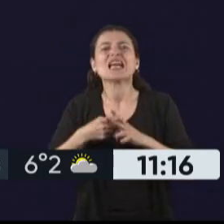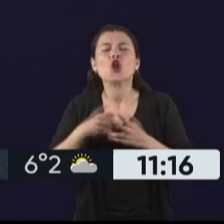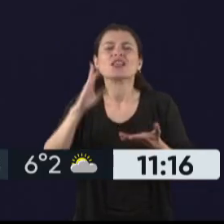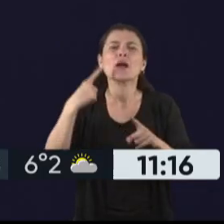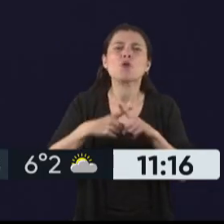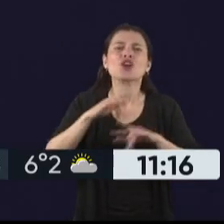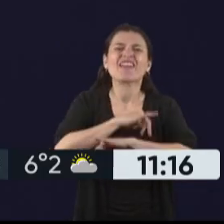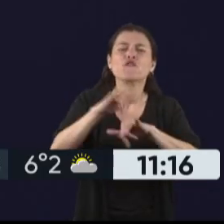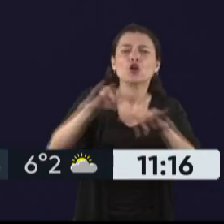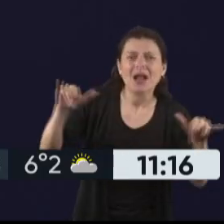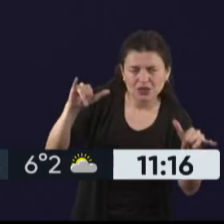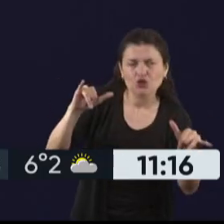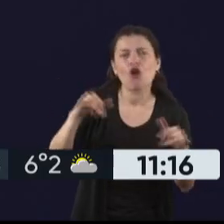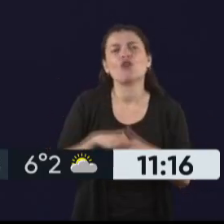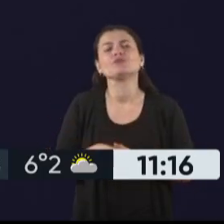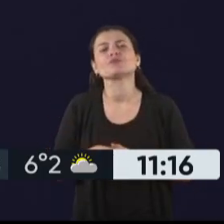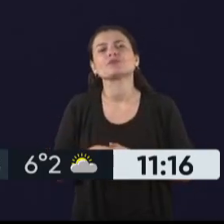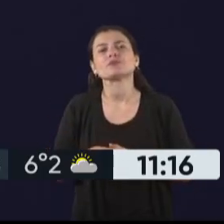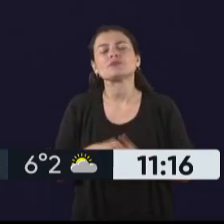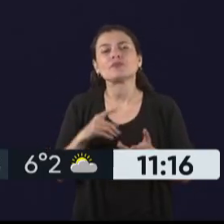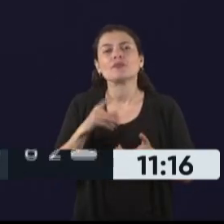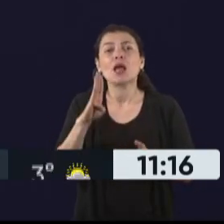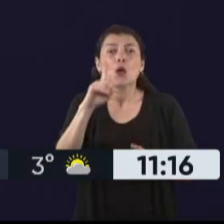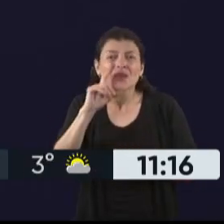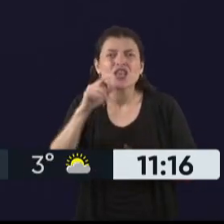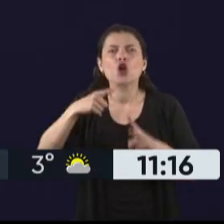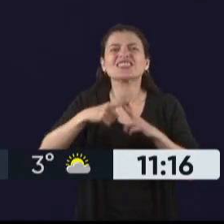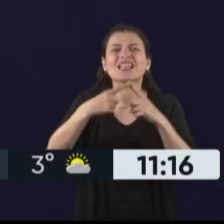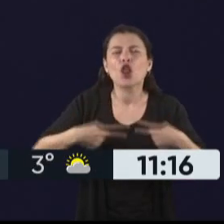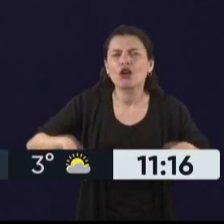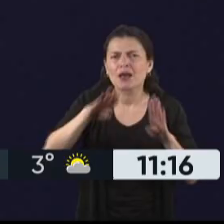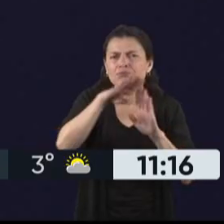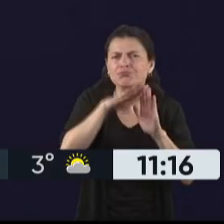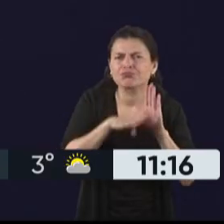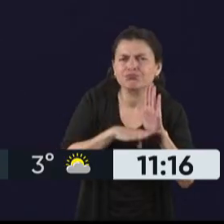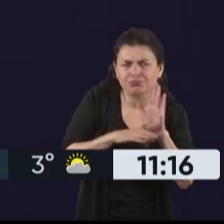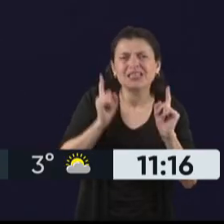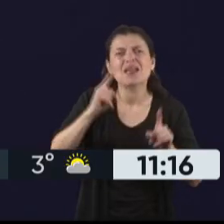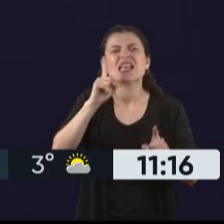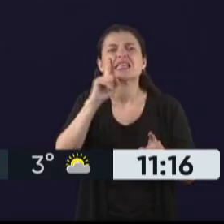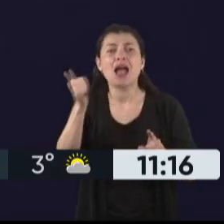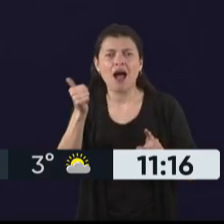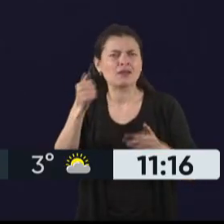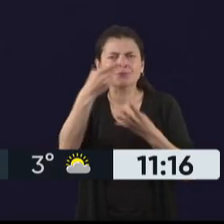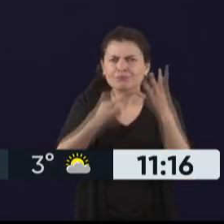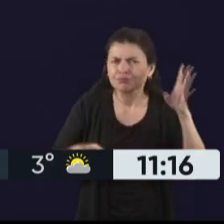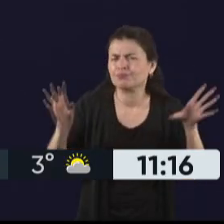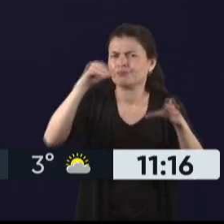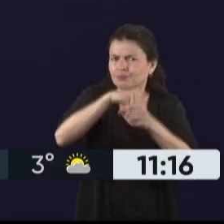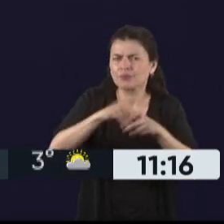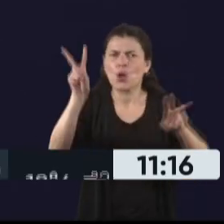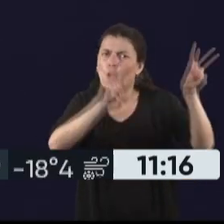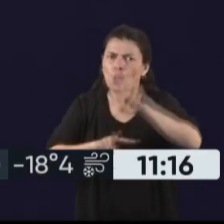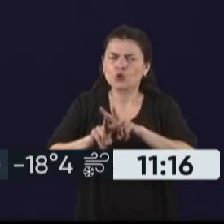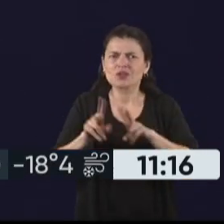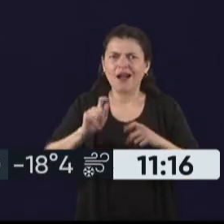tecnología satelital, nanotecnología, biotecnología e inteligencia artificial. Estas iniciativas reorientan